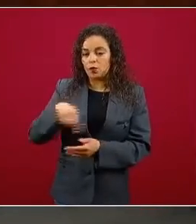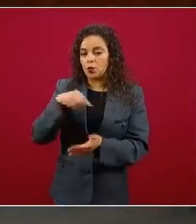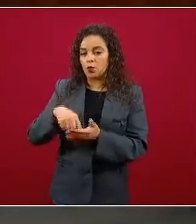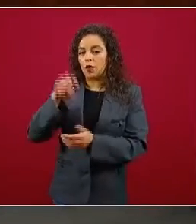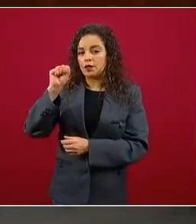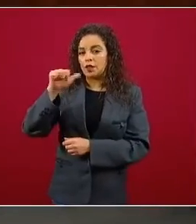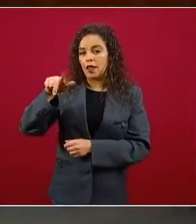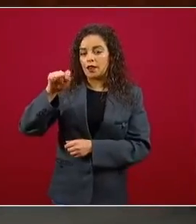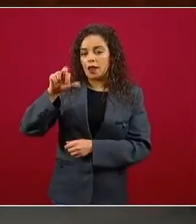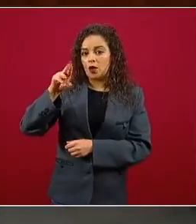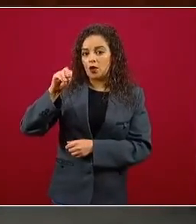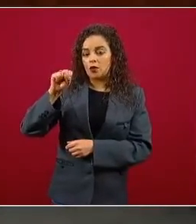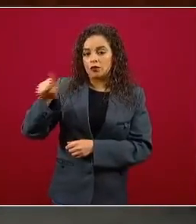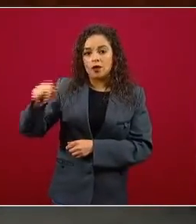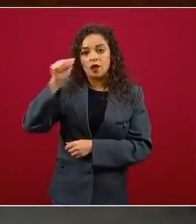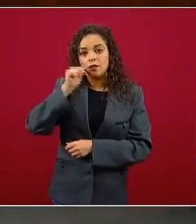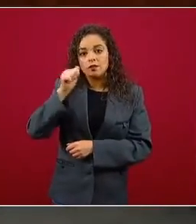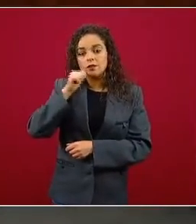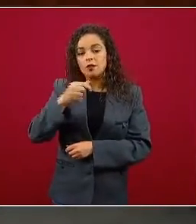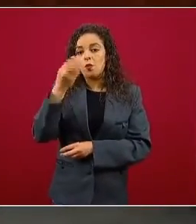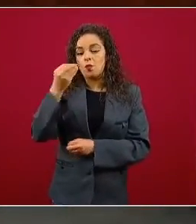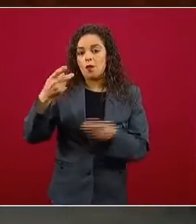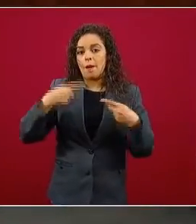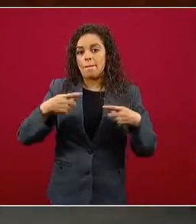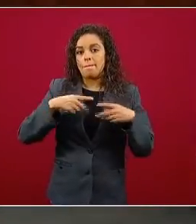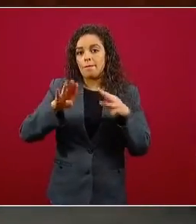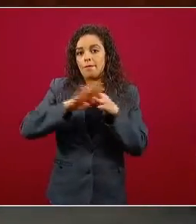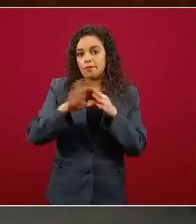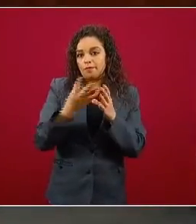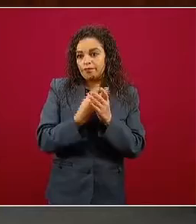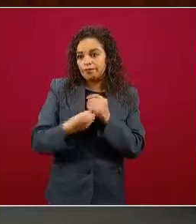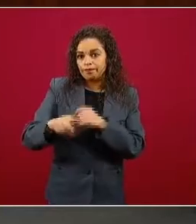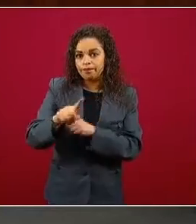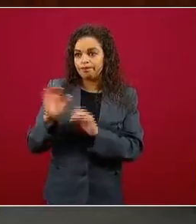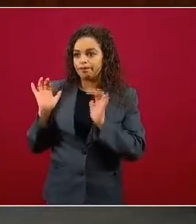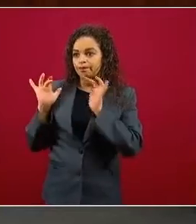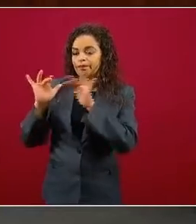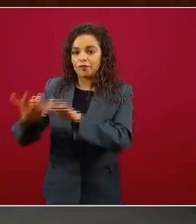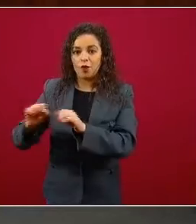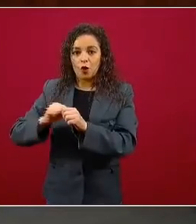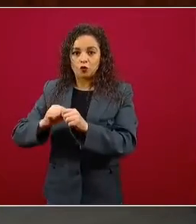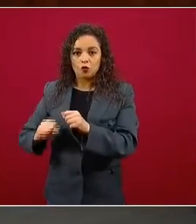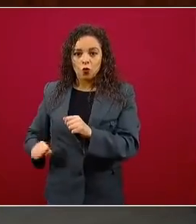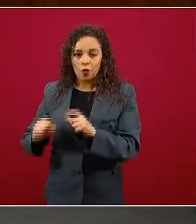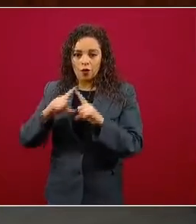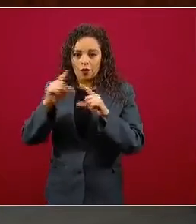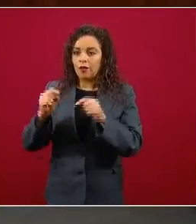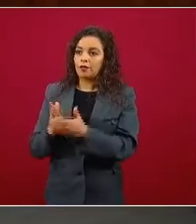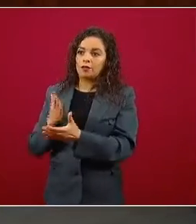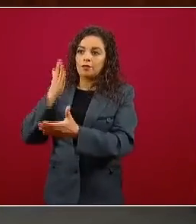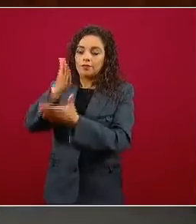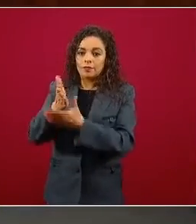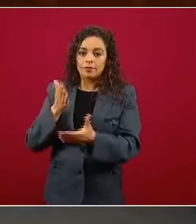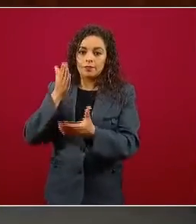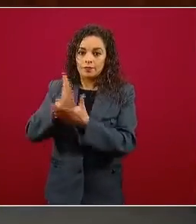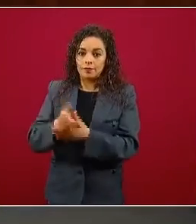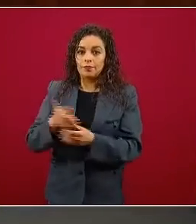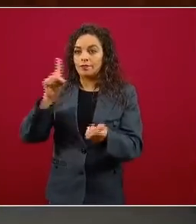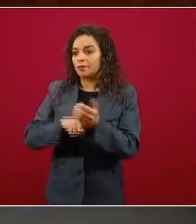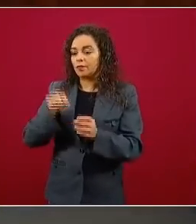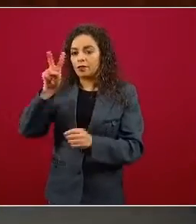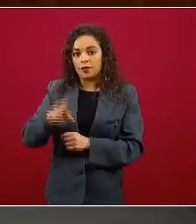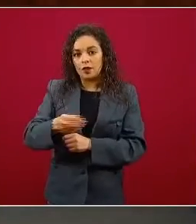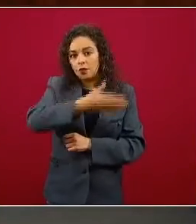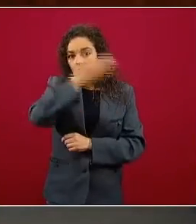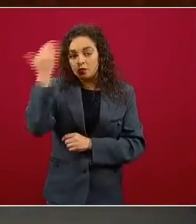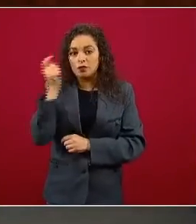que siempre se llena de migrantes que llegan del sur del país y desconocen lo feroz que puede ser